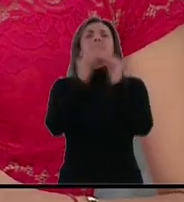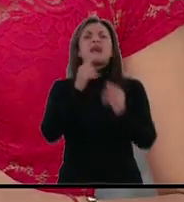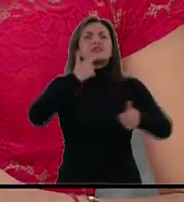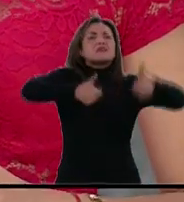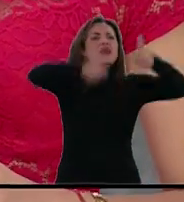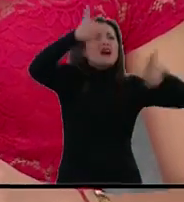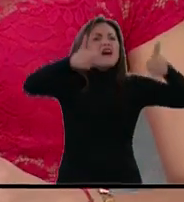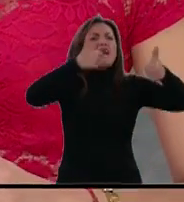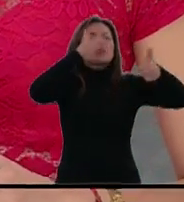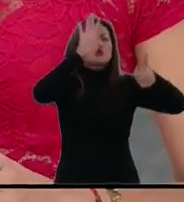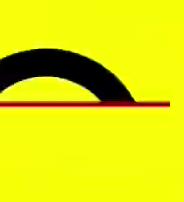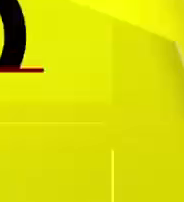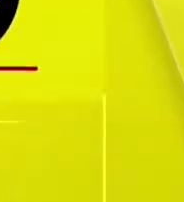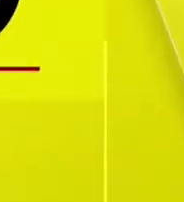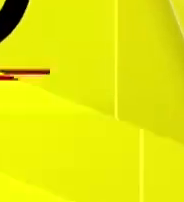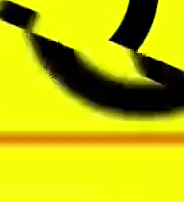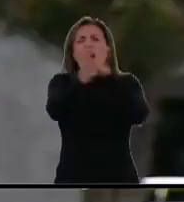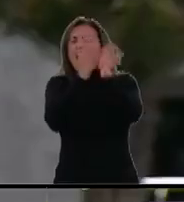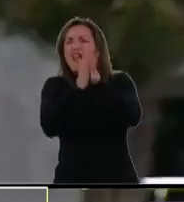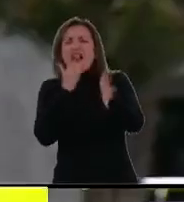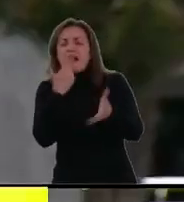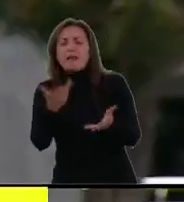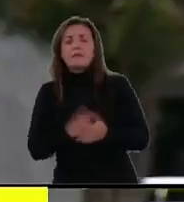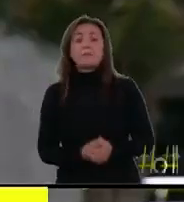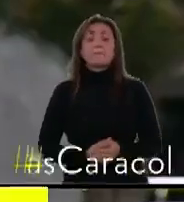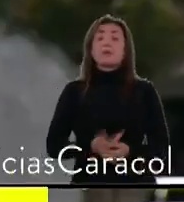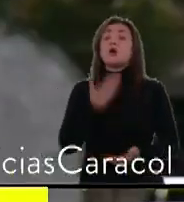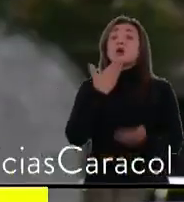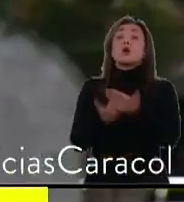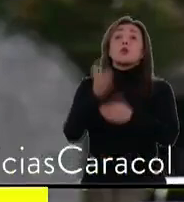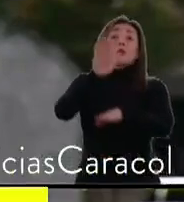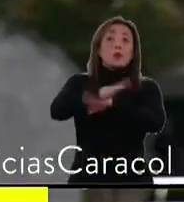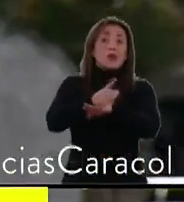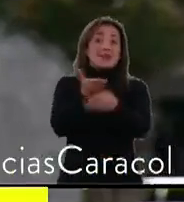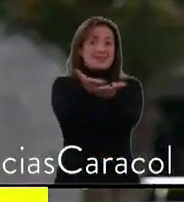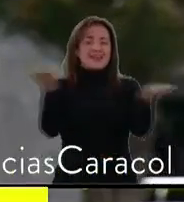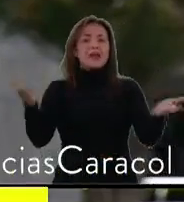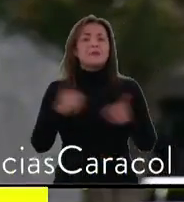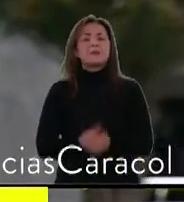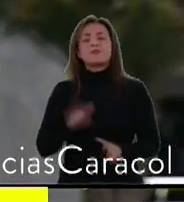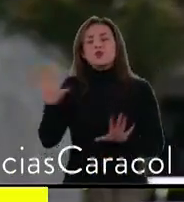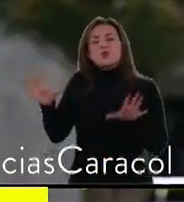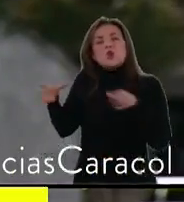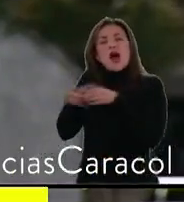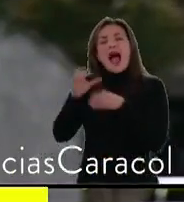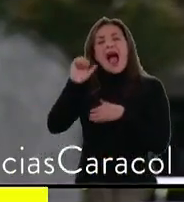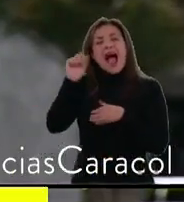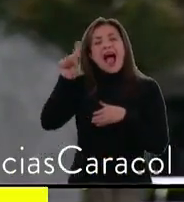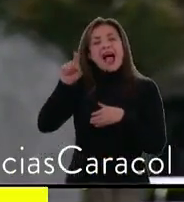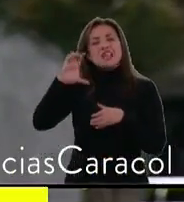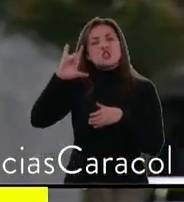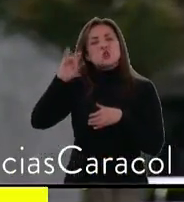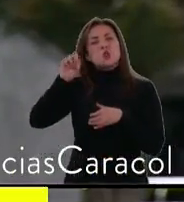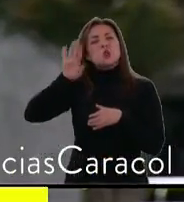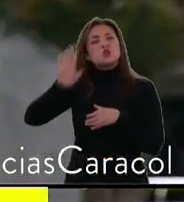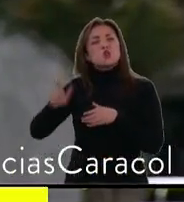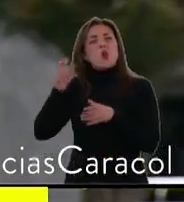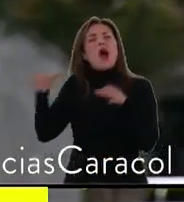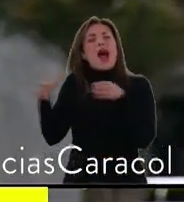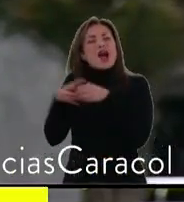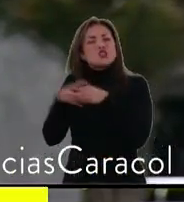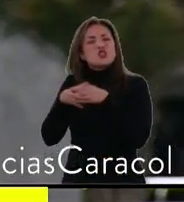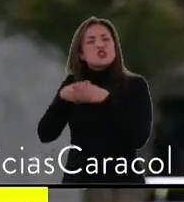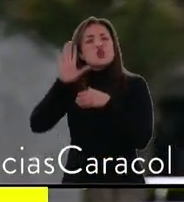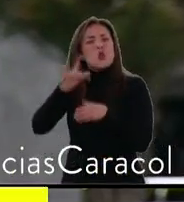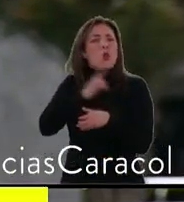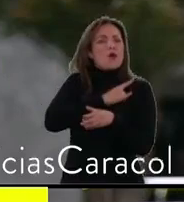rectores? Juanita, televidentes, muy buenas tardes. Pues según ASCUN, que es la asociación que reúne universidades públicas y privadas,